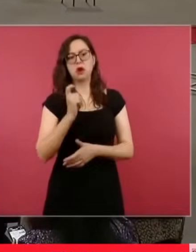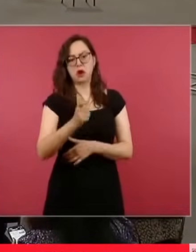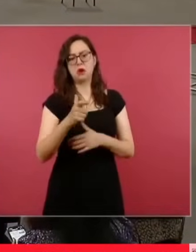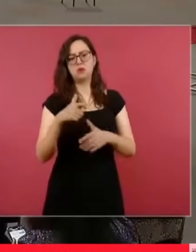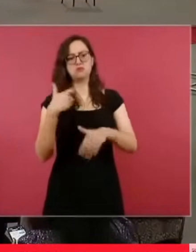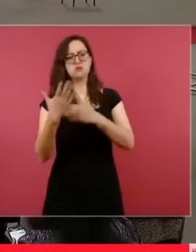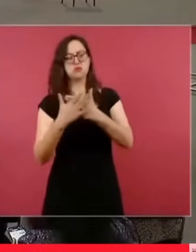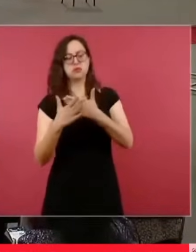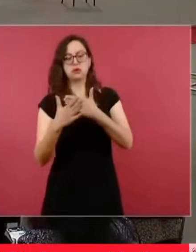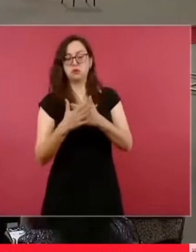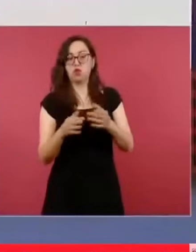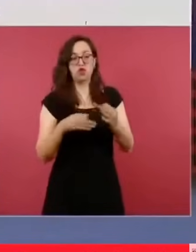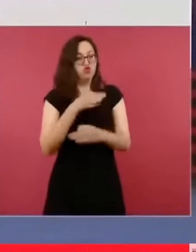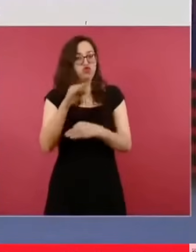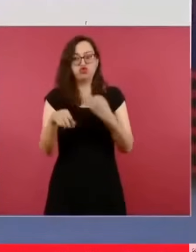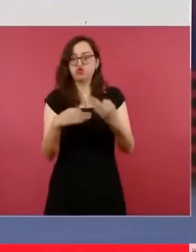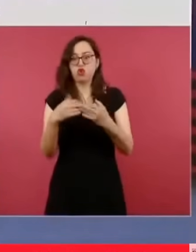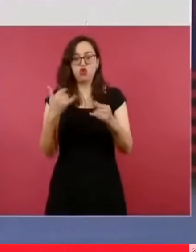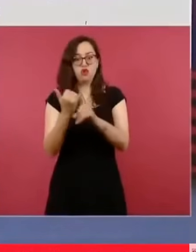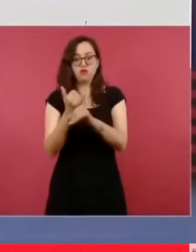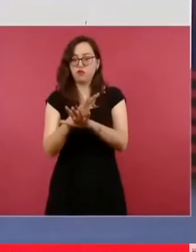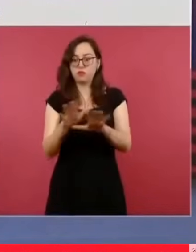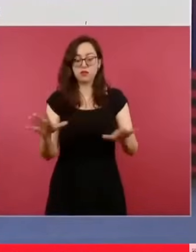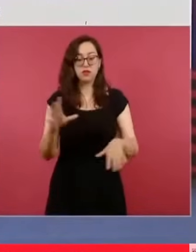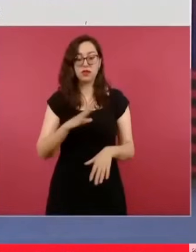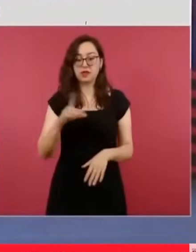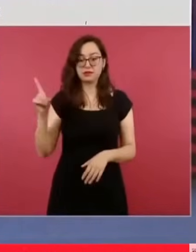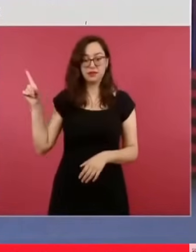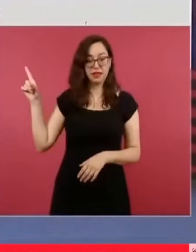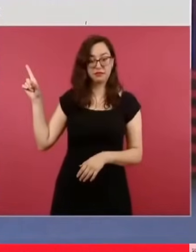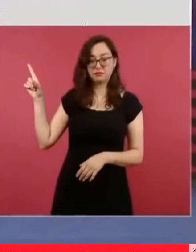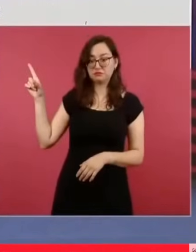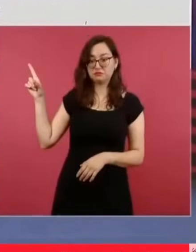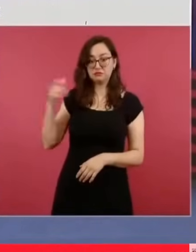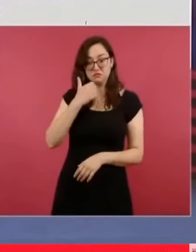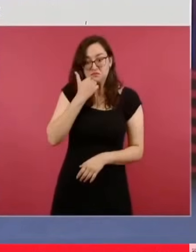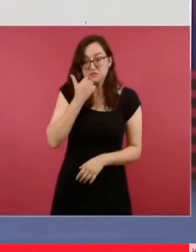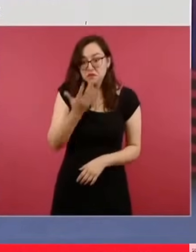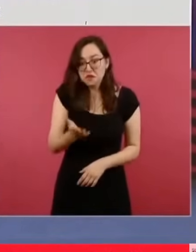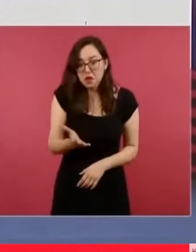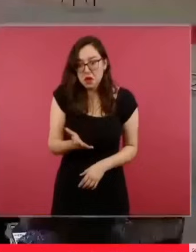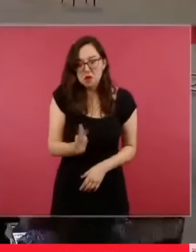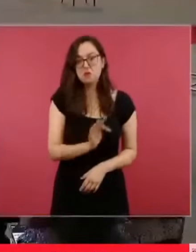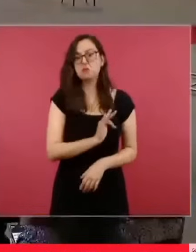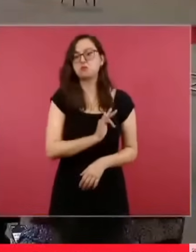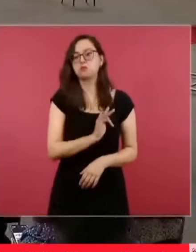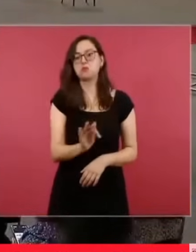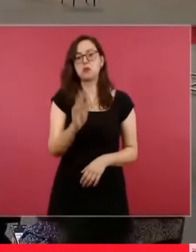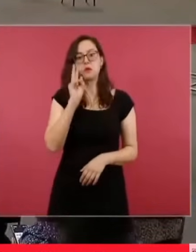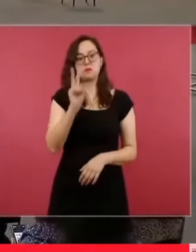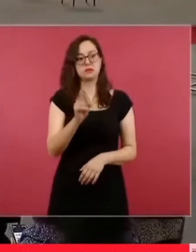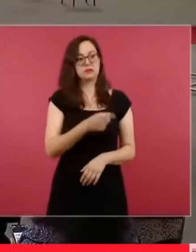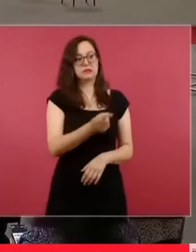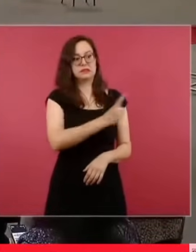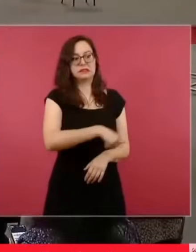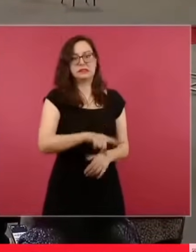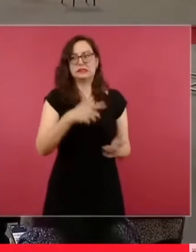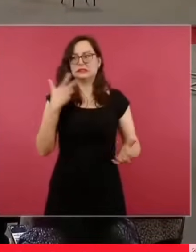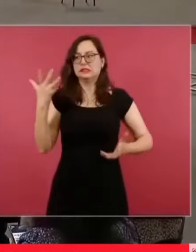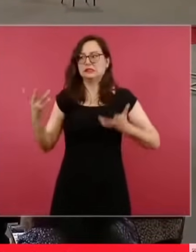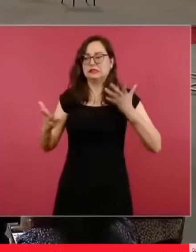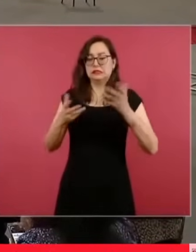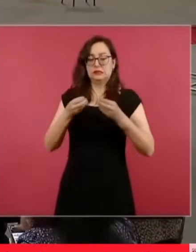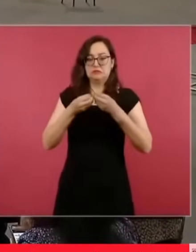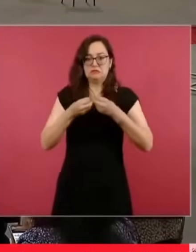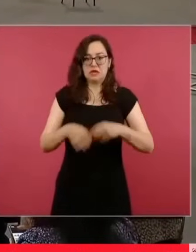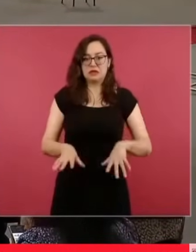link para visitar la página, por si ustedes, algunos quieren visitarlo, si no lo han hecho. La